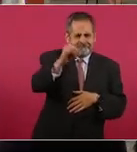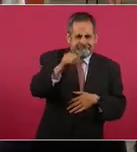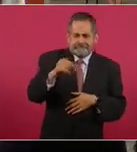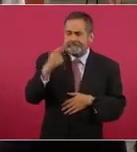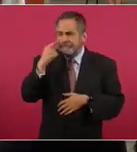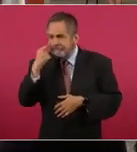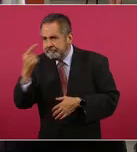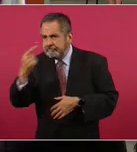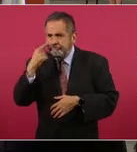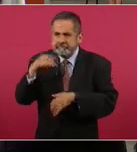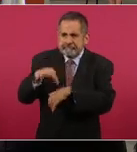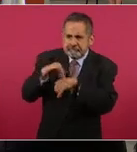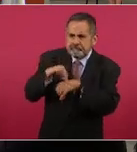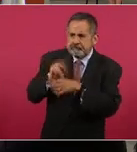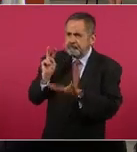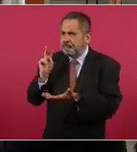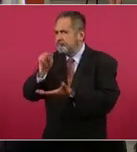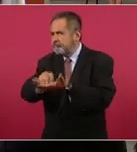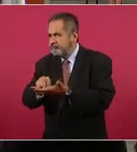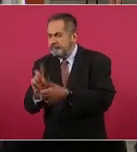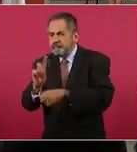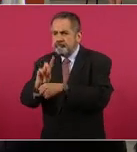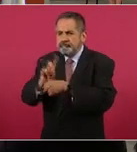día, ¿no? Y ahí